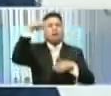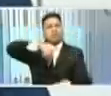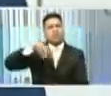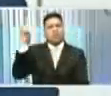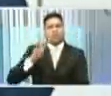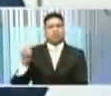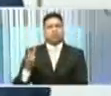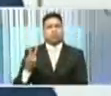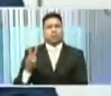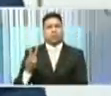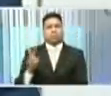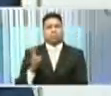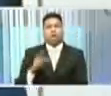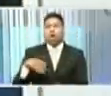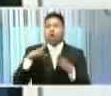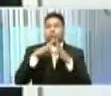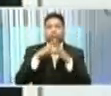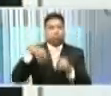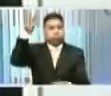Y todos los días